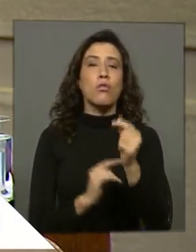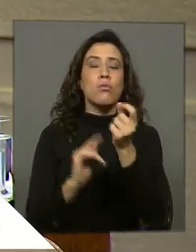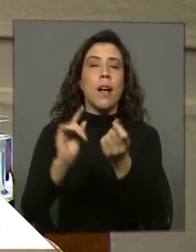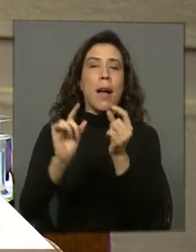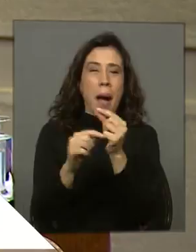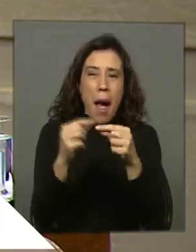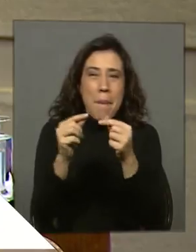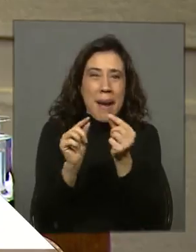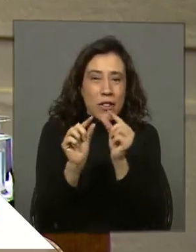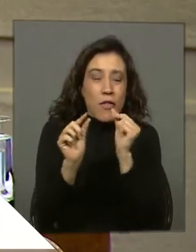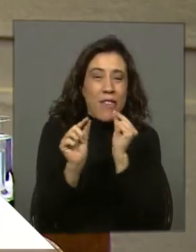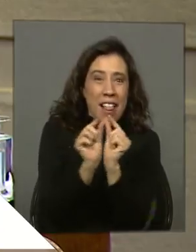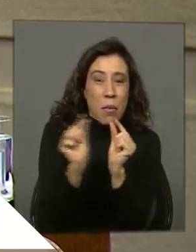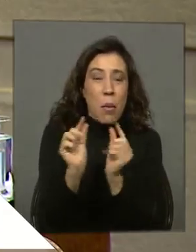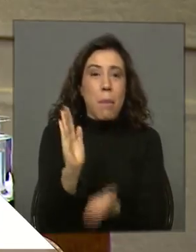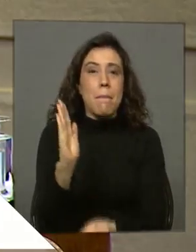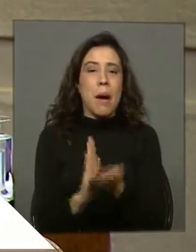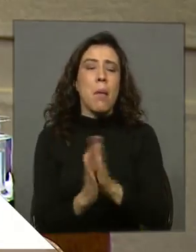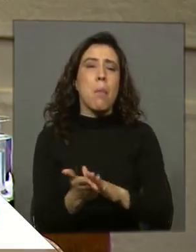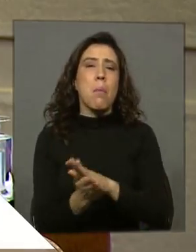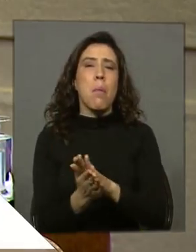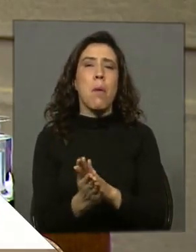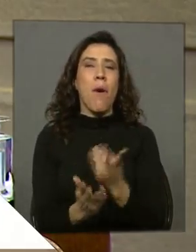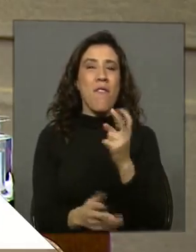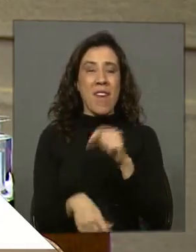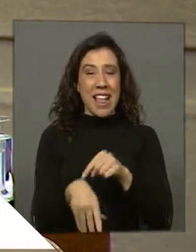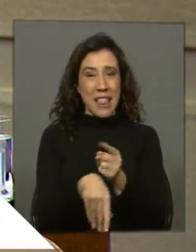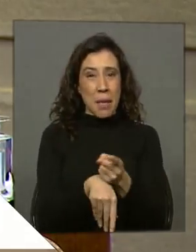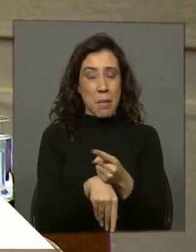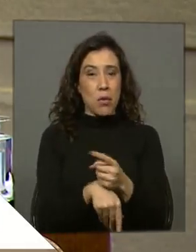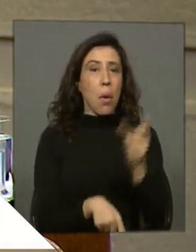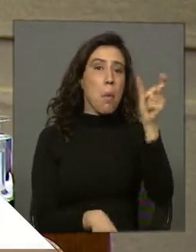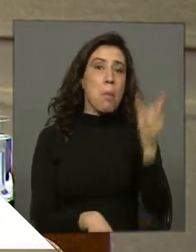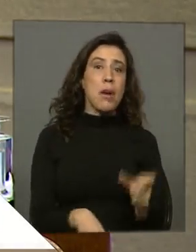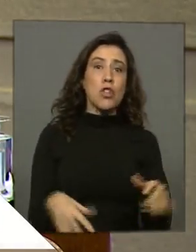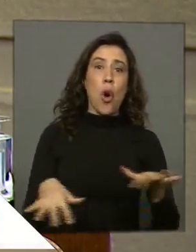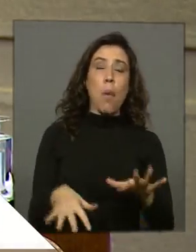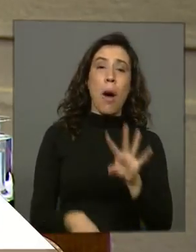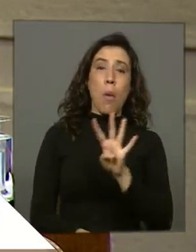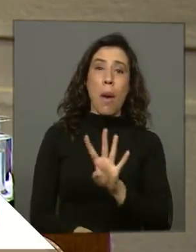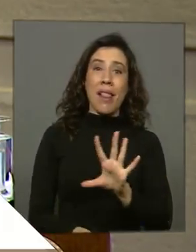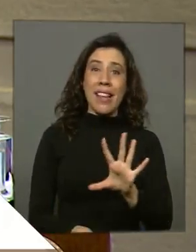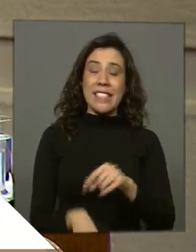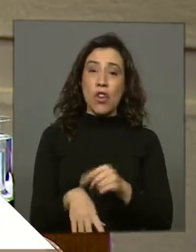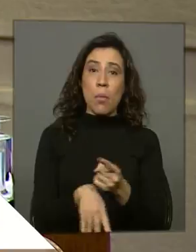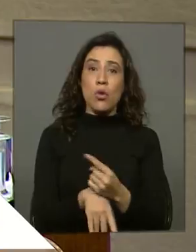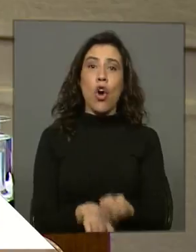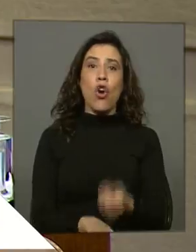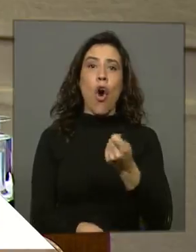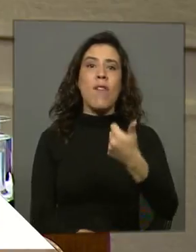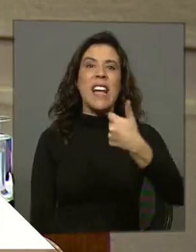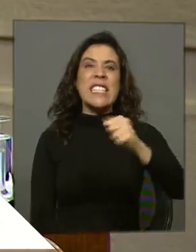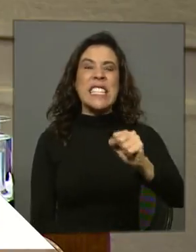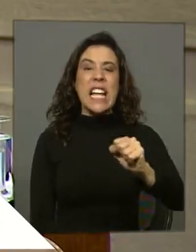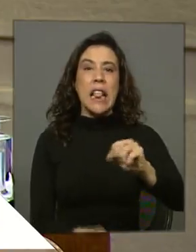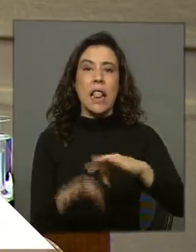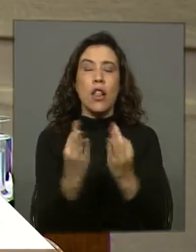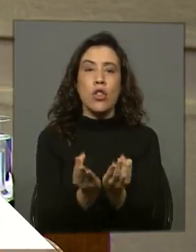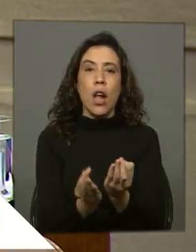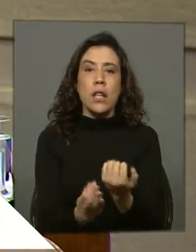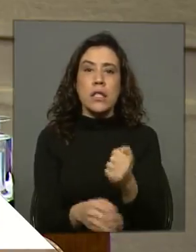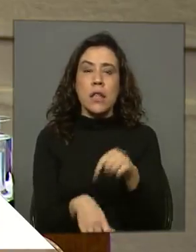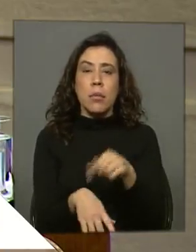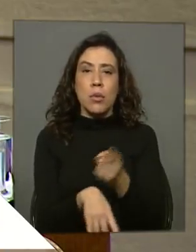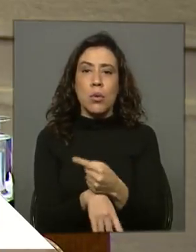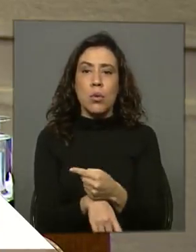por ejemplo si se cobra un tramo de 20 minutos y una persona utiliza 45 se le cobra 60 esto